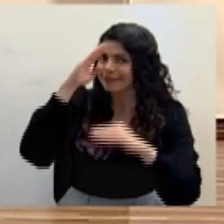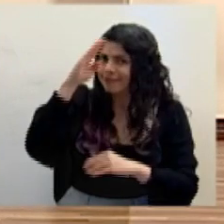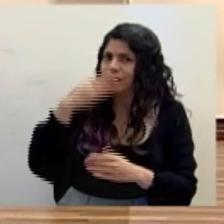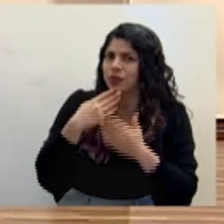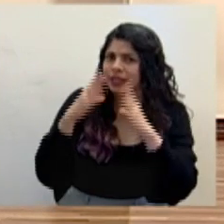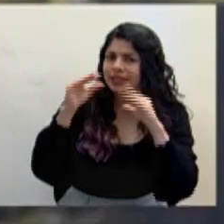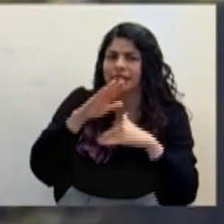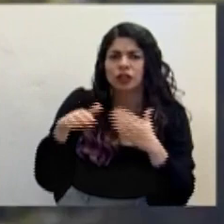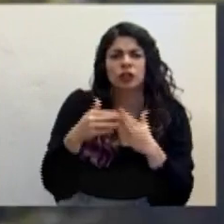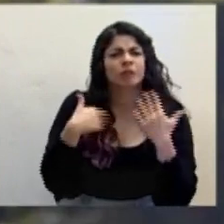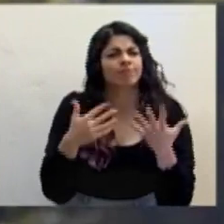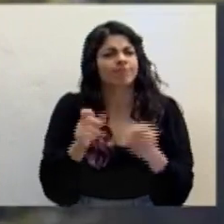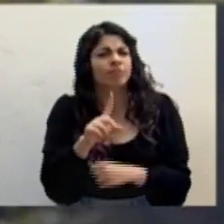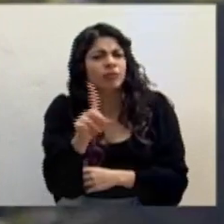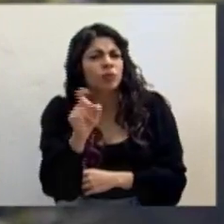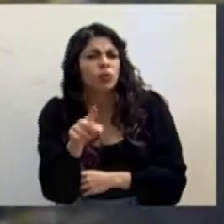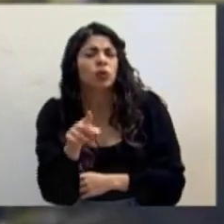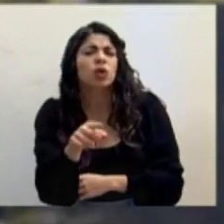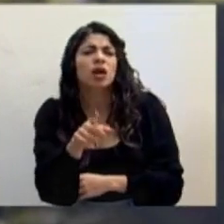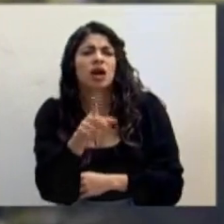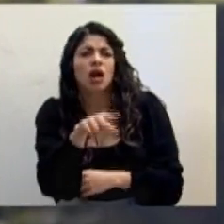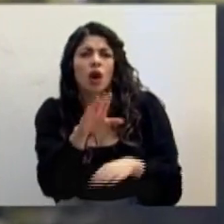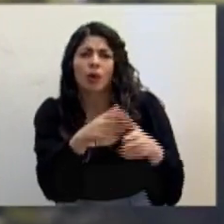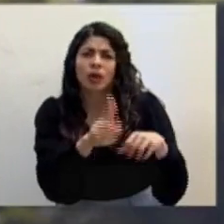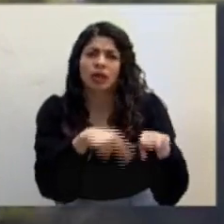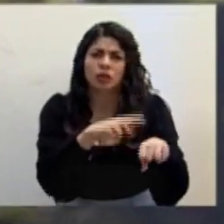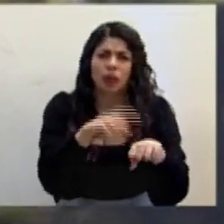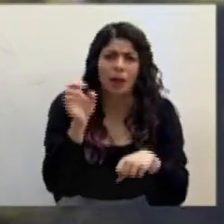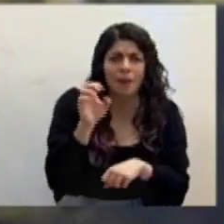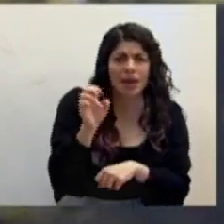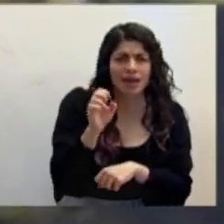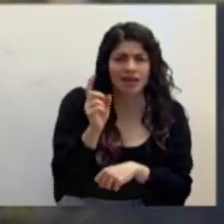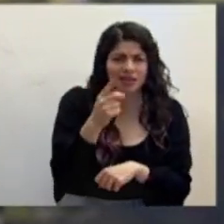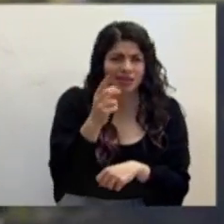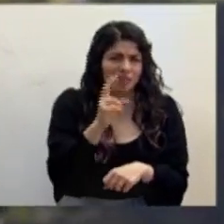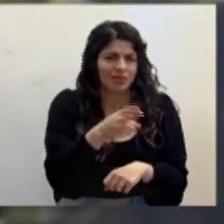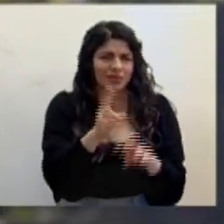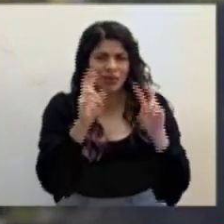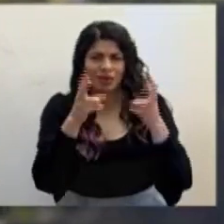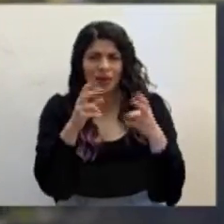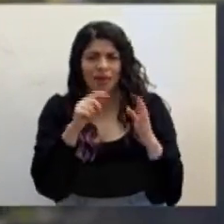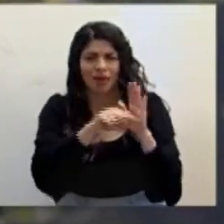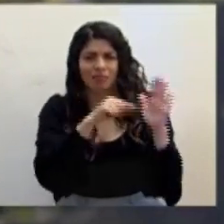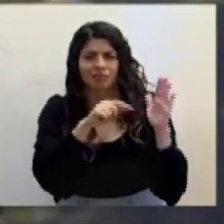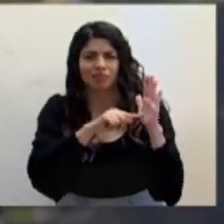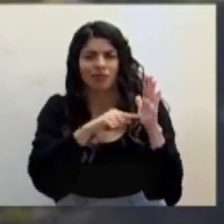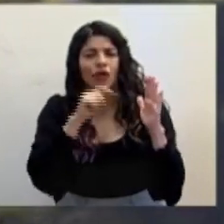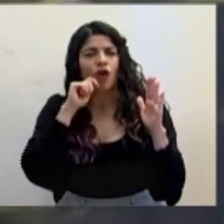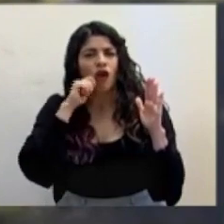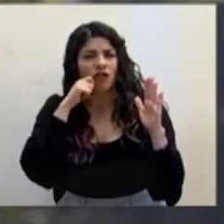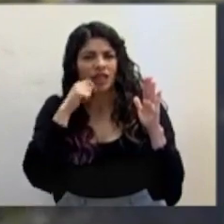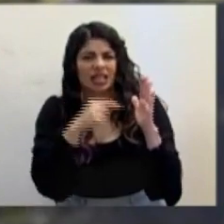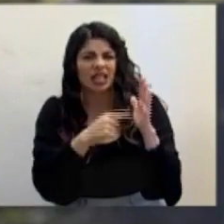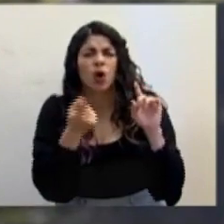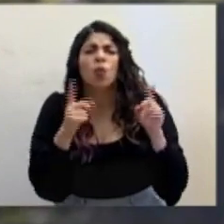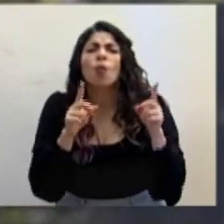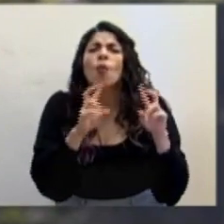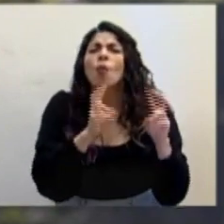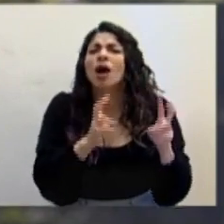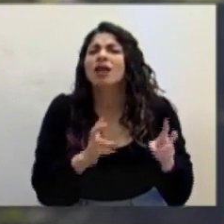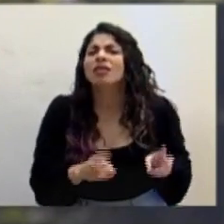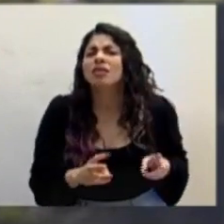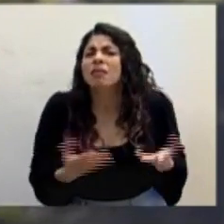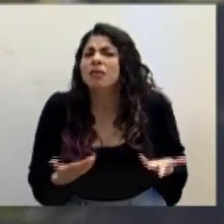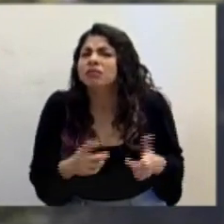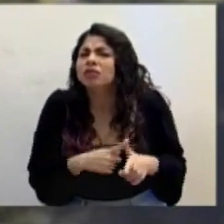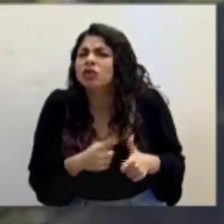tardes a todos. Quería consultarles a la parte de la Comisión Nacional de Emergencias, siempre en esta línea de la cláusula de confidencialidad, ¿qué temas específicamente son